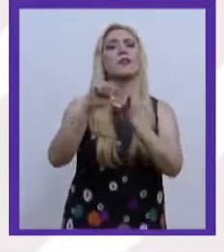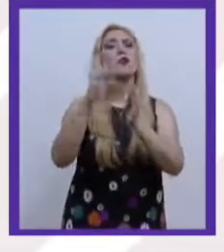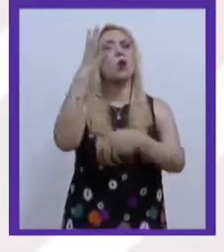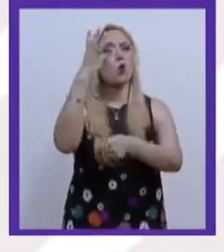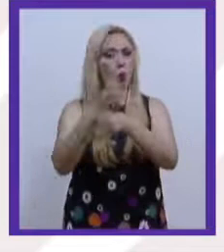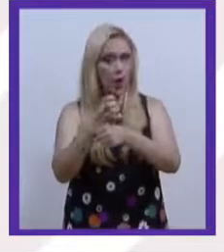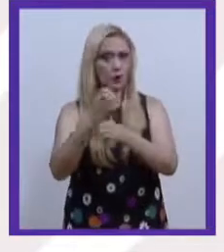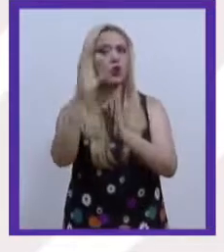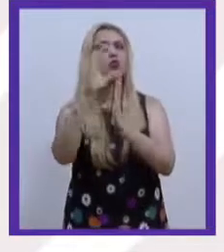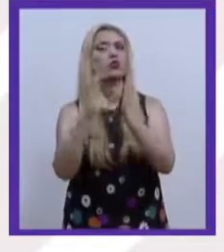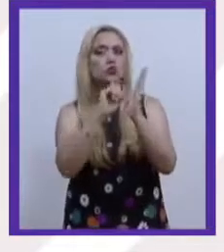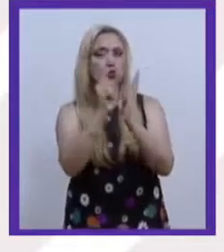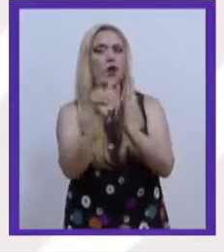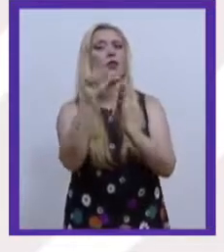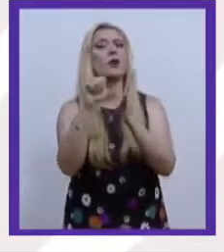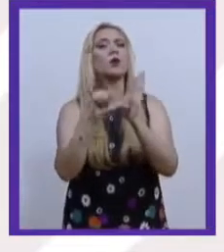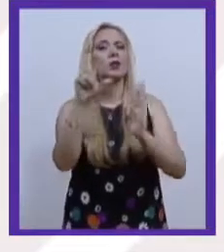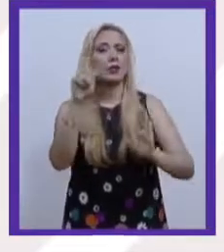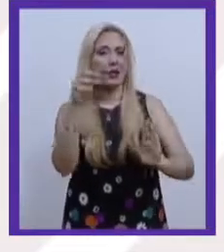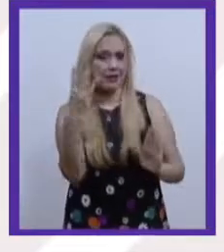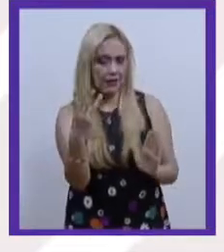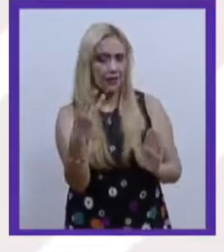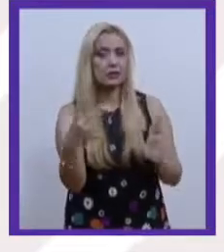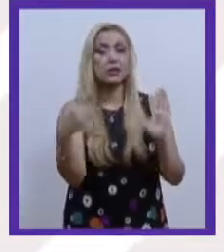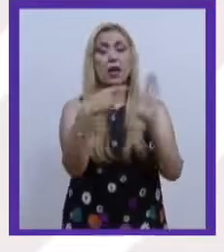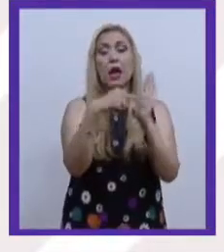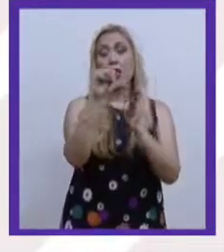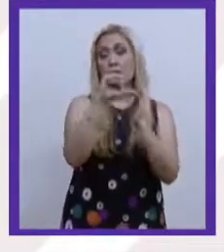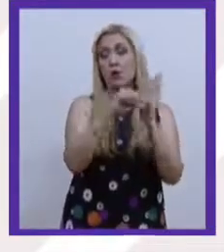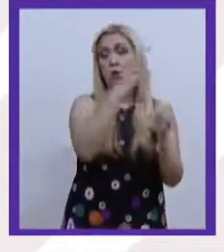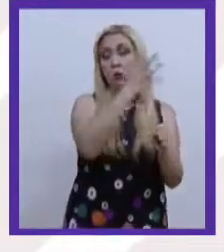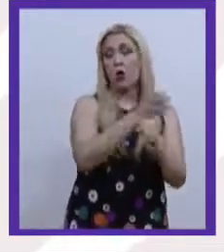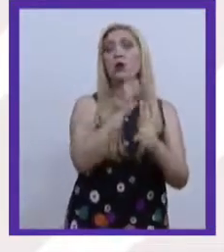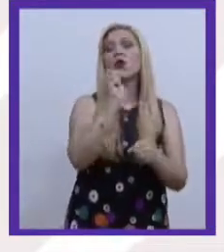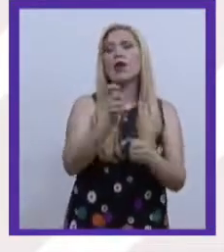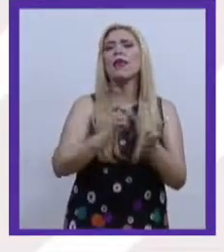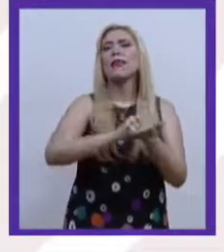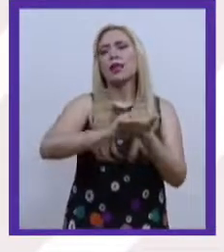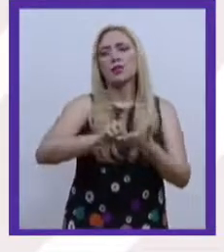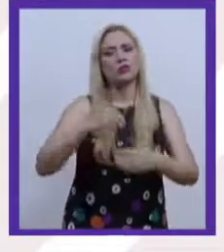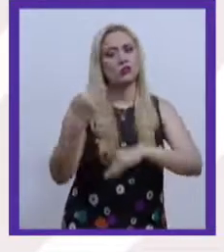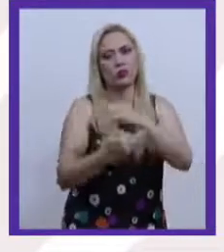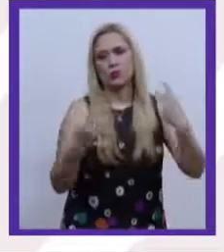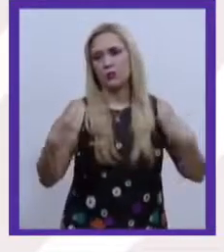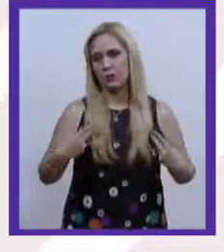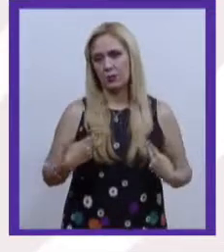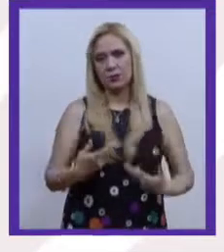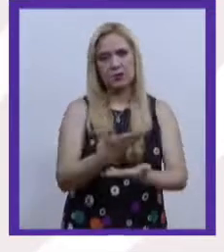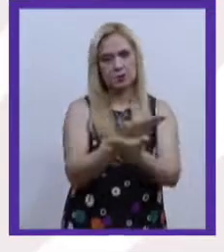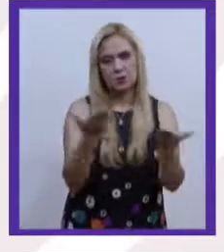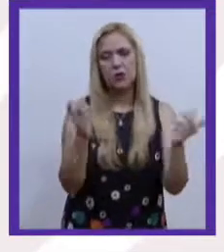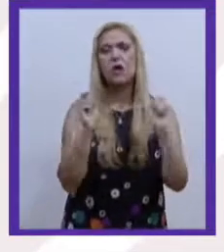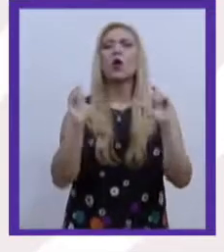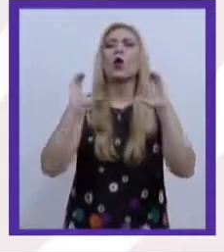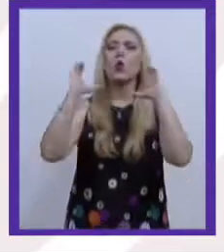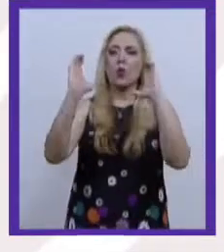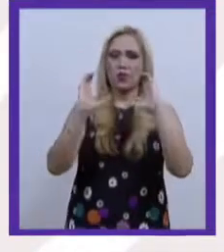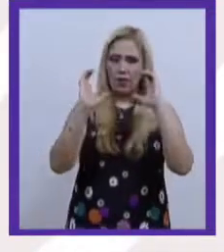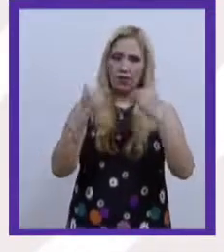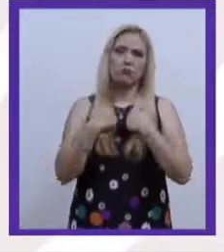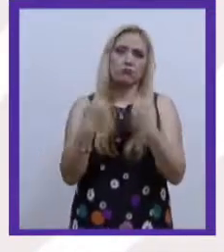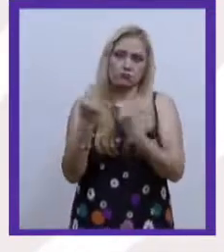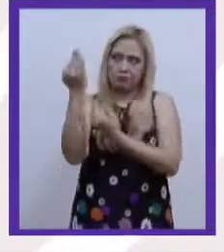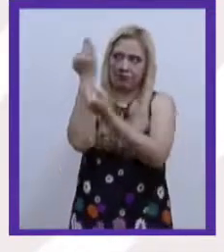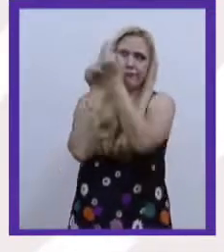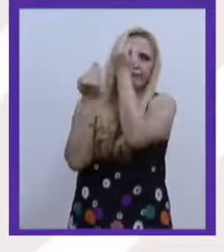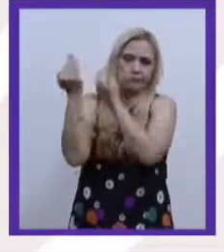constitucional y al artículo 73. Al cuarto, donde reconoce como tal el derecho que tenemos todas las personas al cuidado y donde habla de